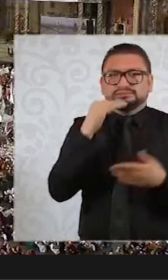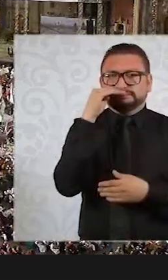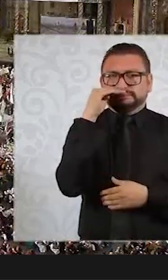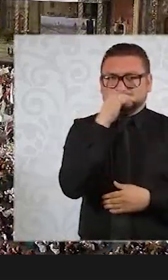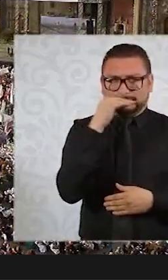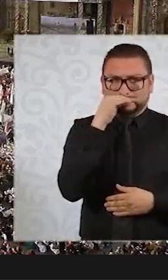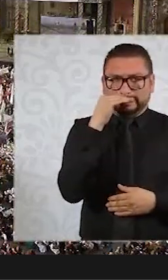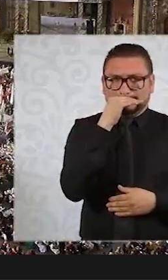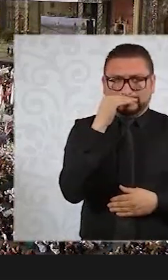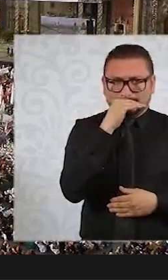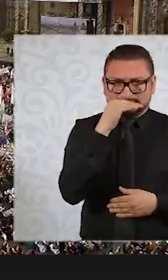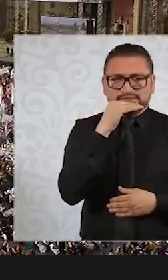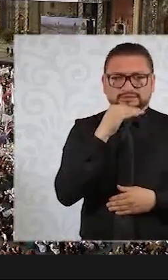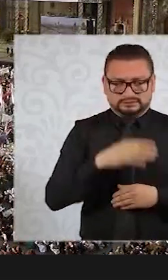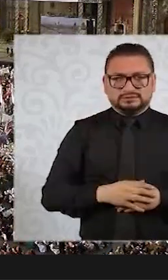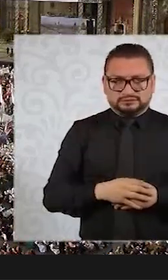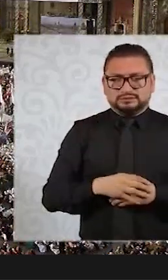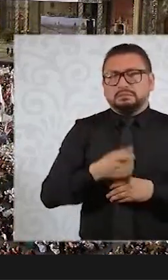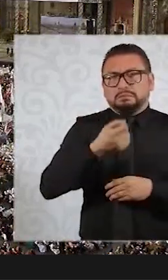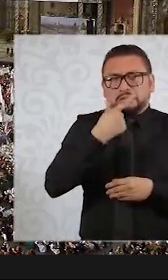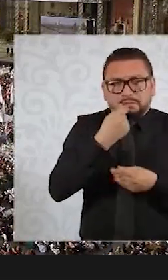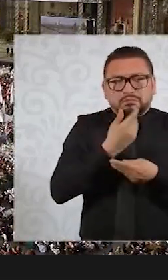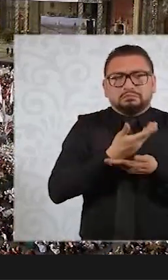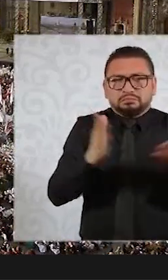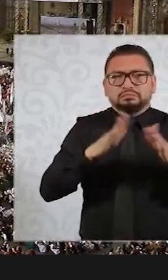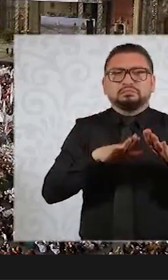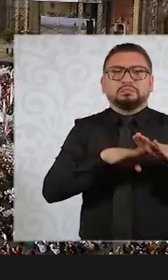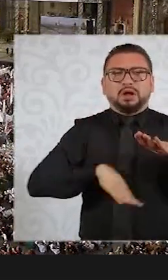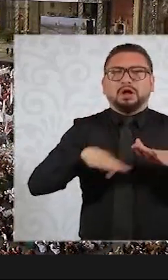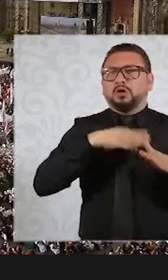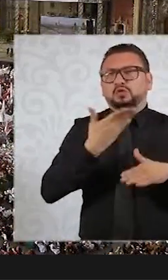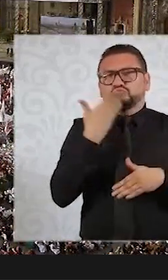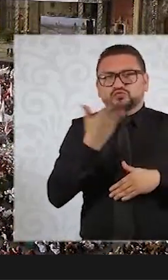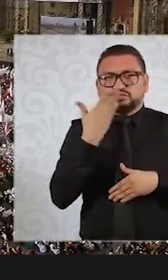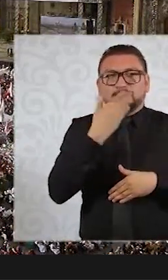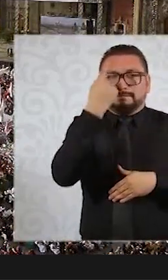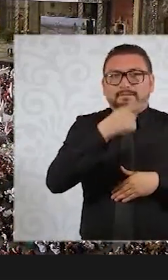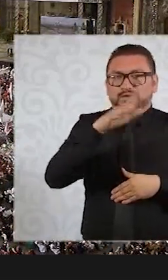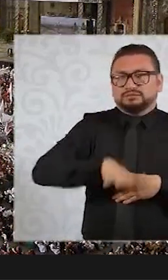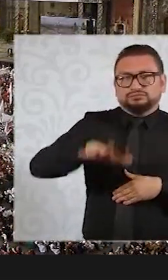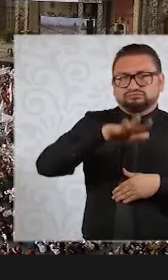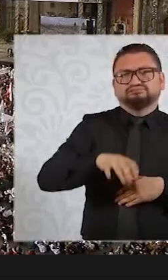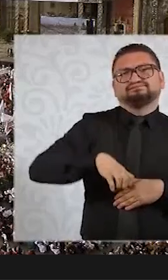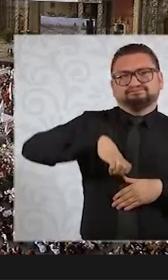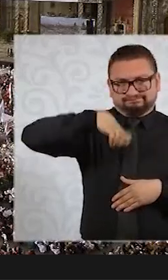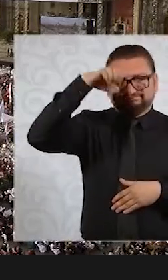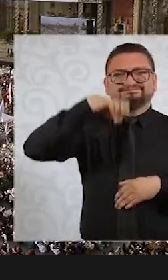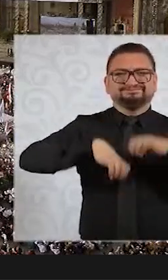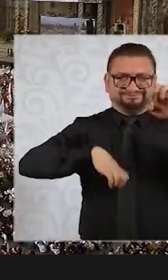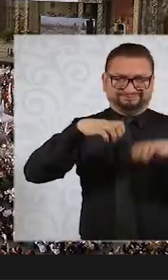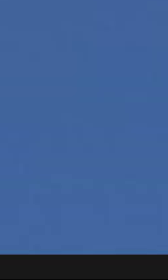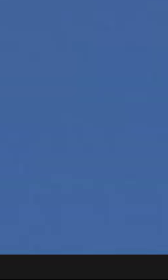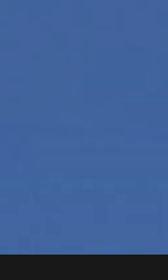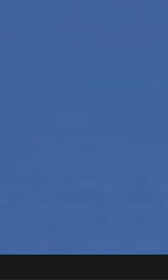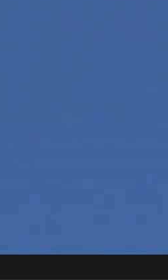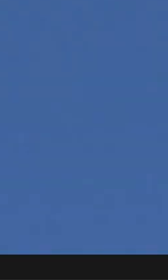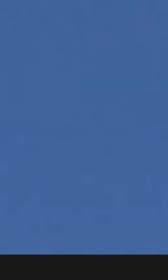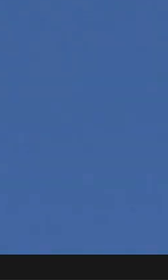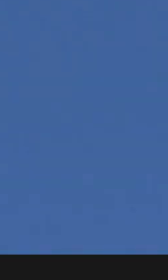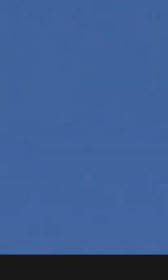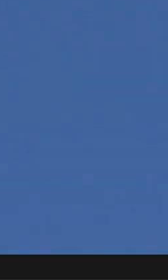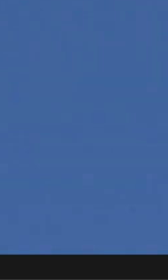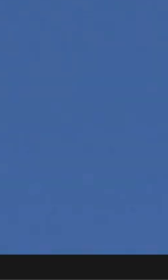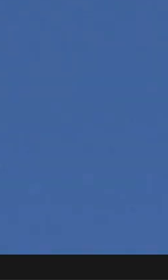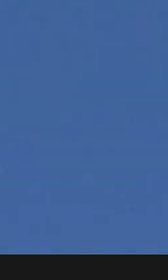fue expedido el decreto mediante el cual se publicó la primera constitución de nuestro país, la Constitución